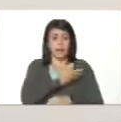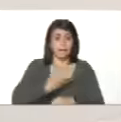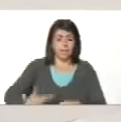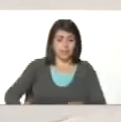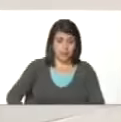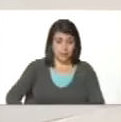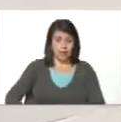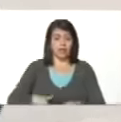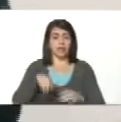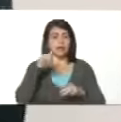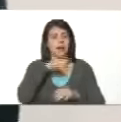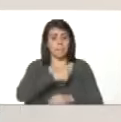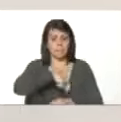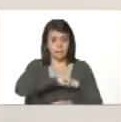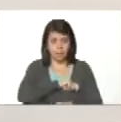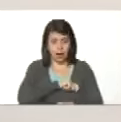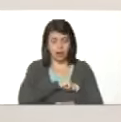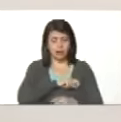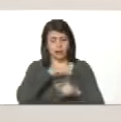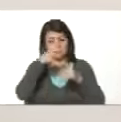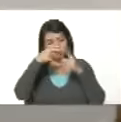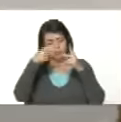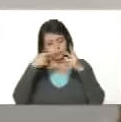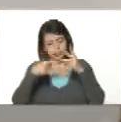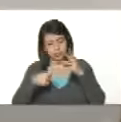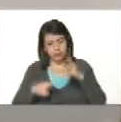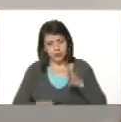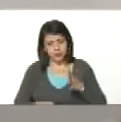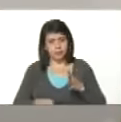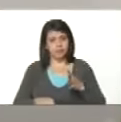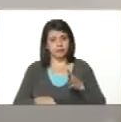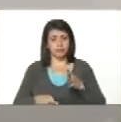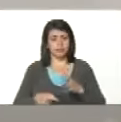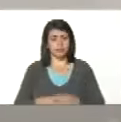presidente Rodríguez Zapatero, etc.